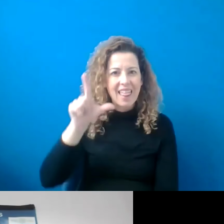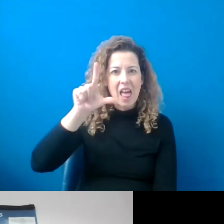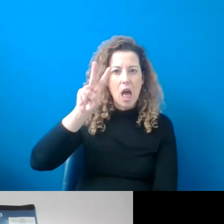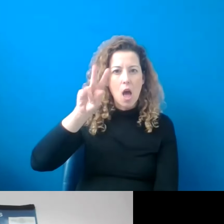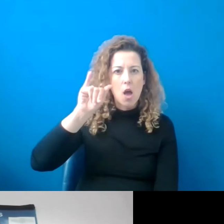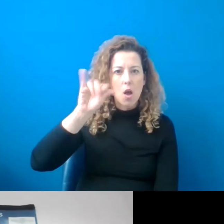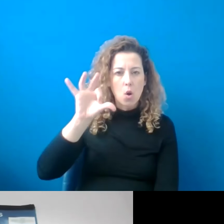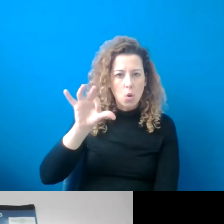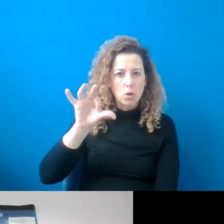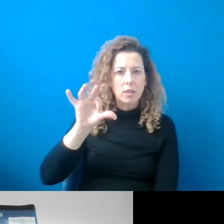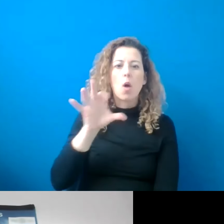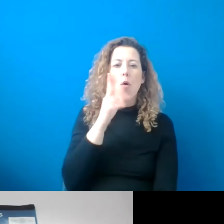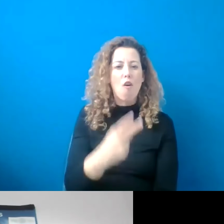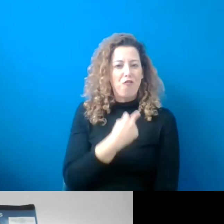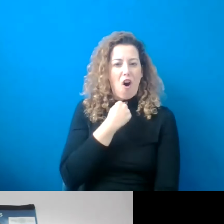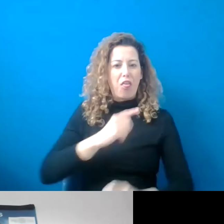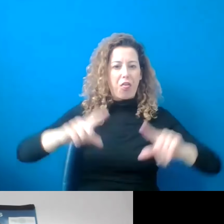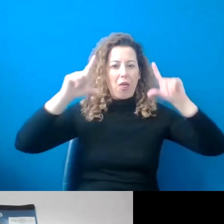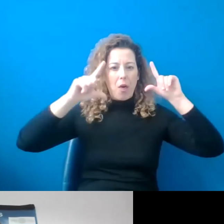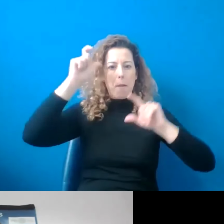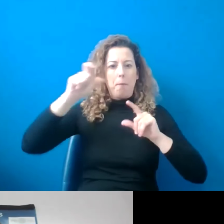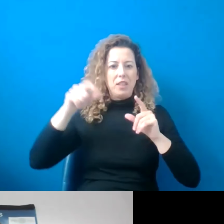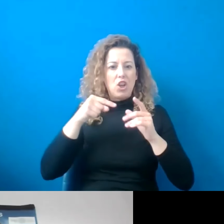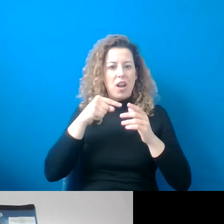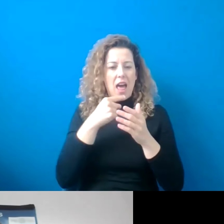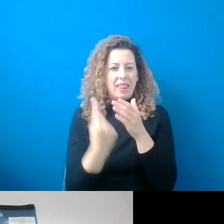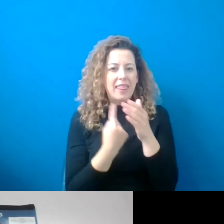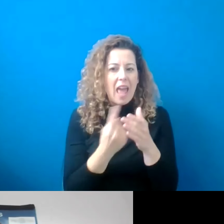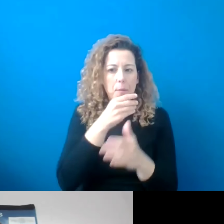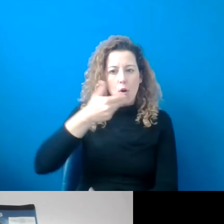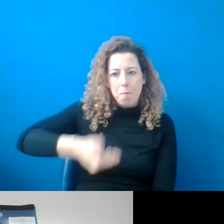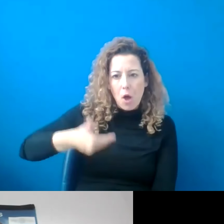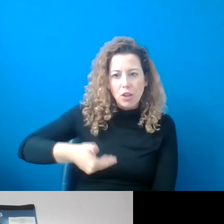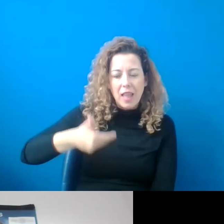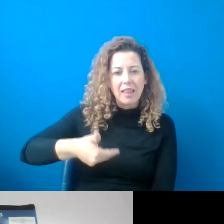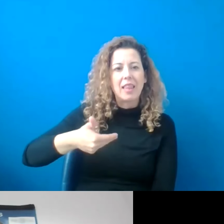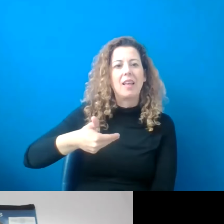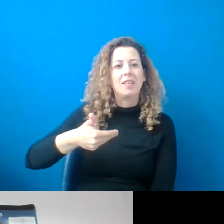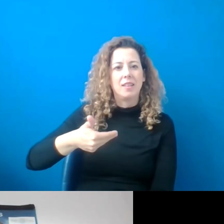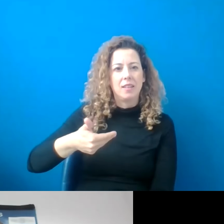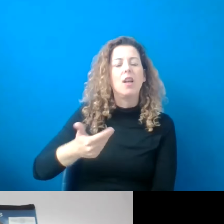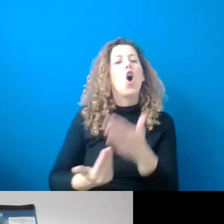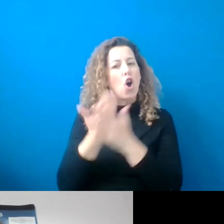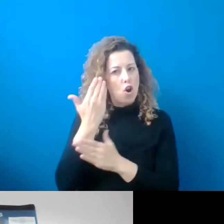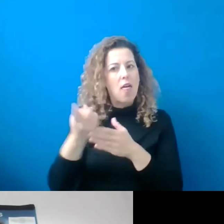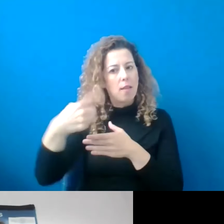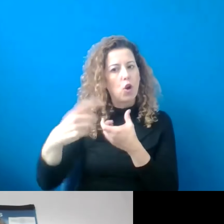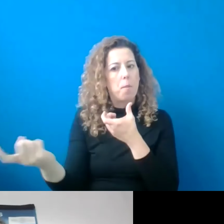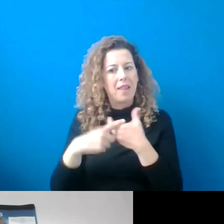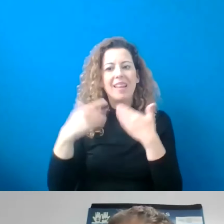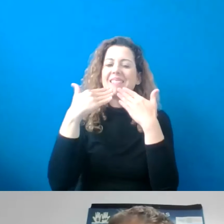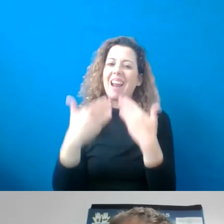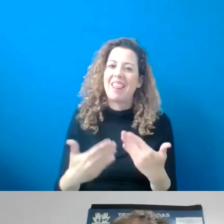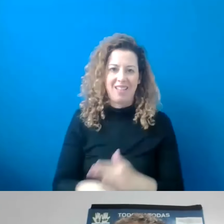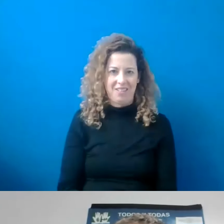Muchísimas gracias por poner voz a las personas con TEA, que es importante también que estéis en jornadas como esta. Muchísimas gracias.